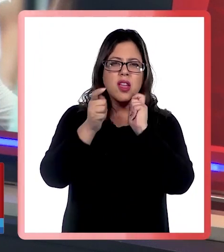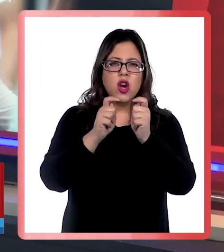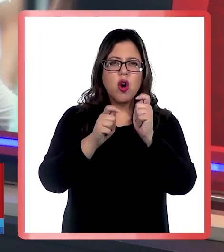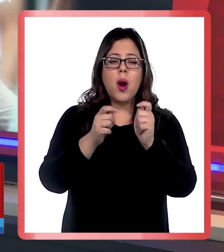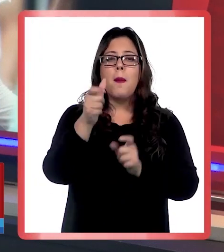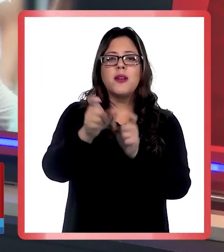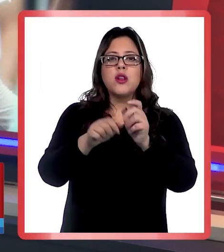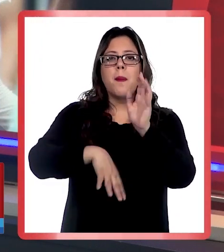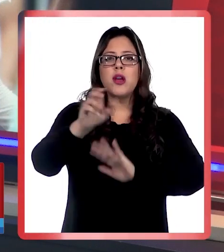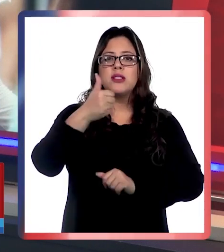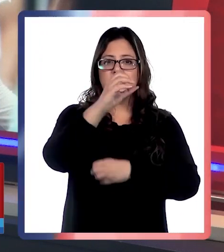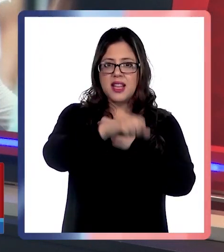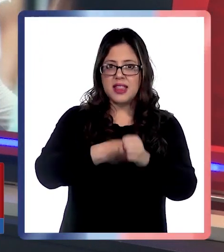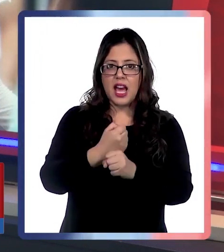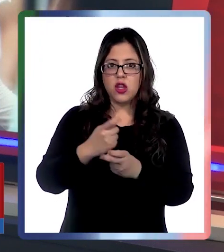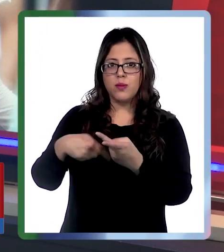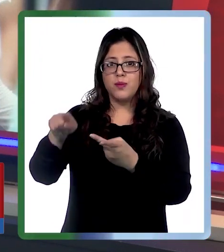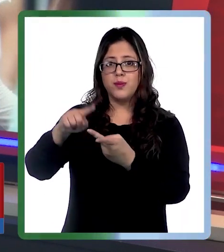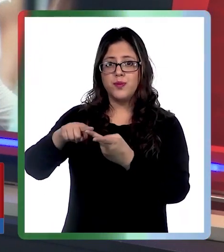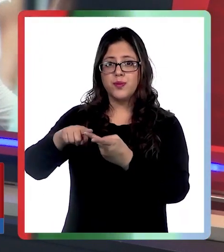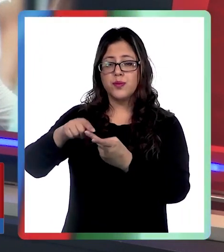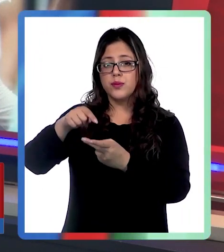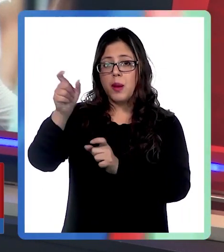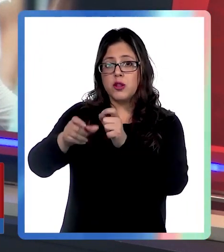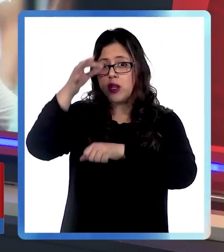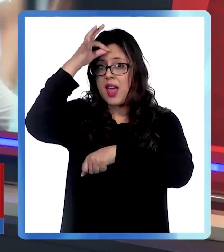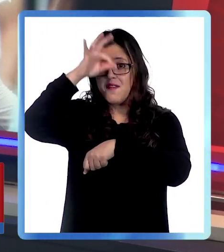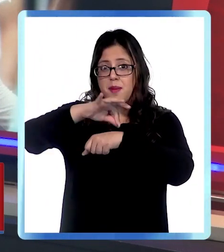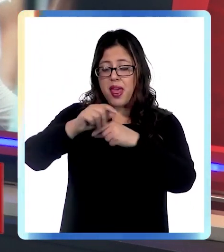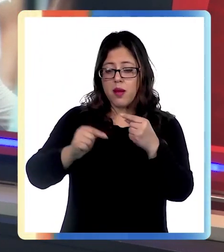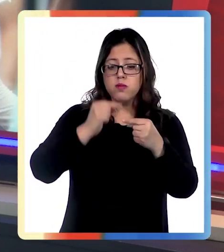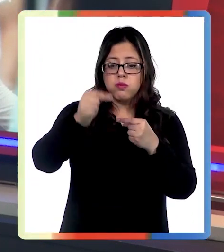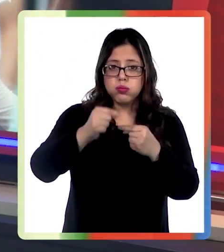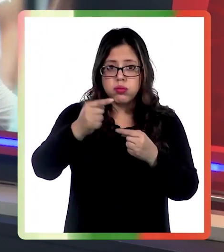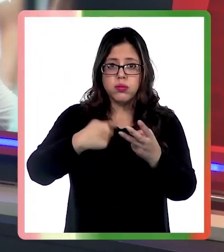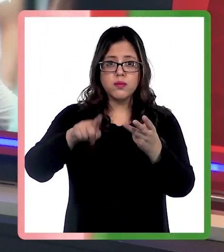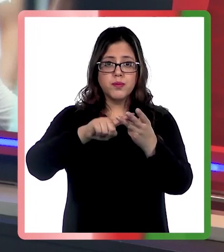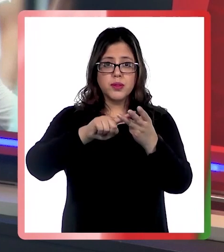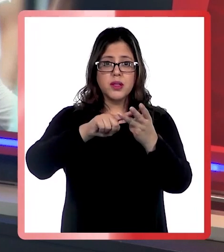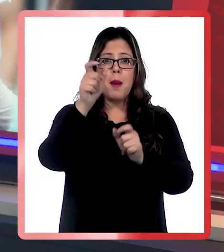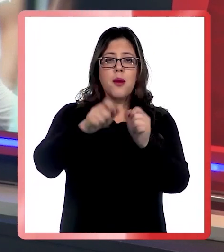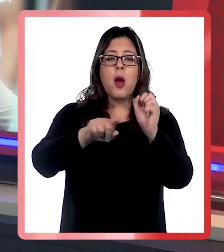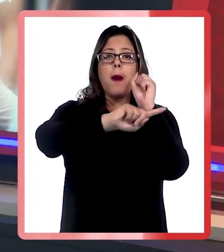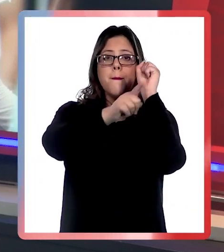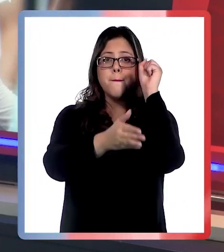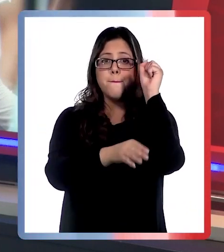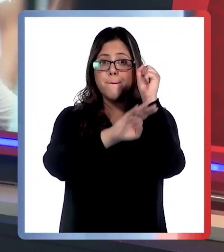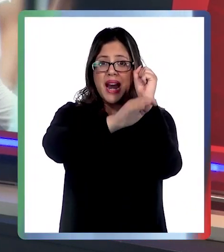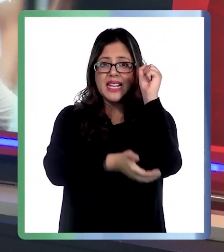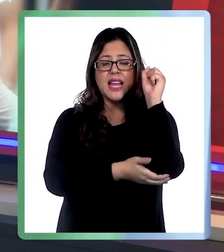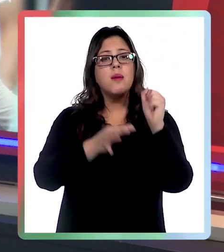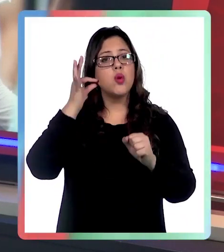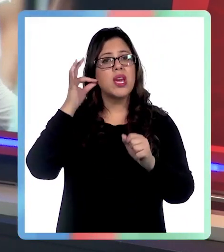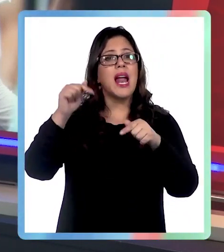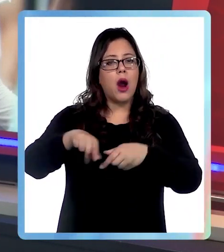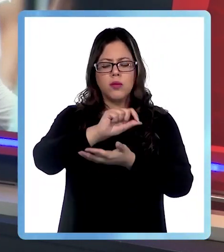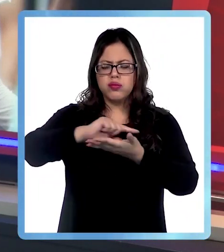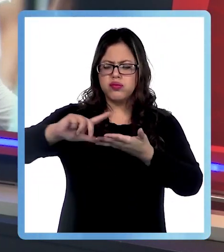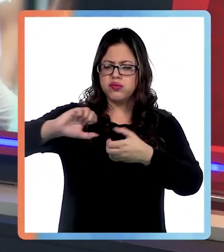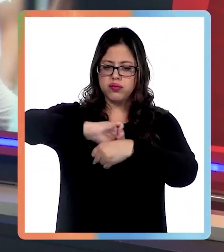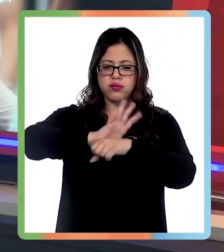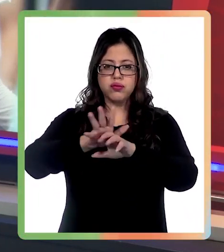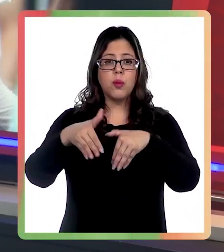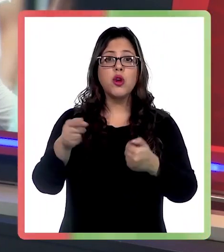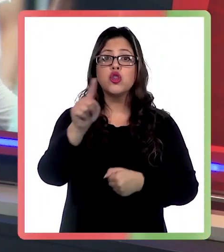60 años los enfermos crónicos y las embarazadas por ejemplo estamos viviendo una época de aumento de contagios de covid-19 por eso